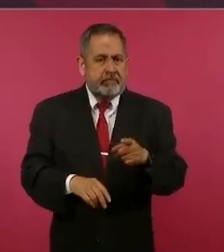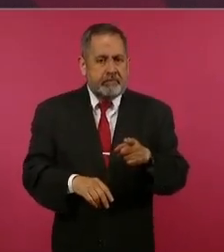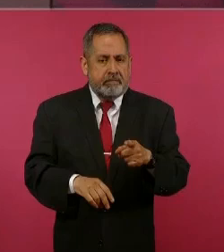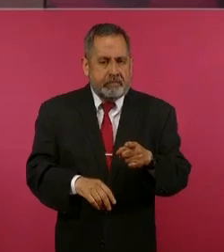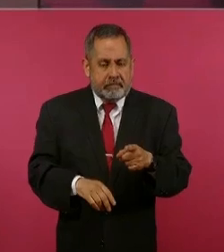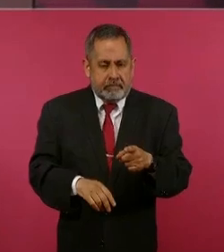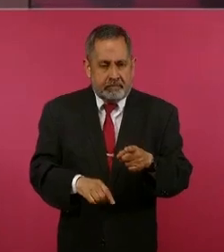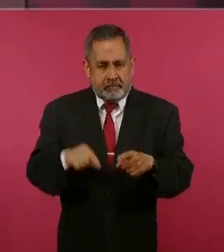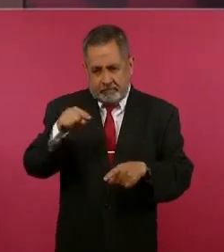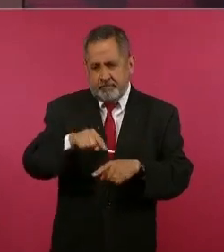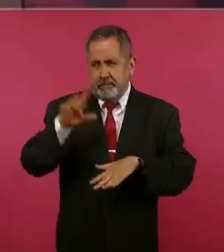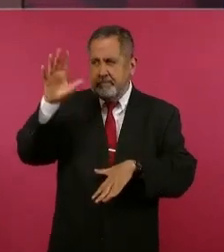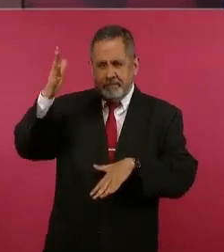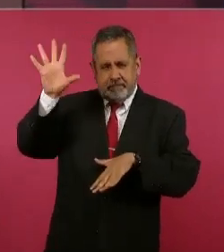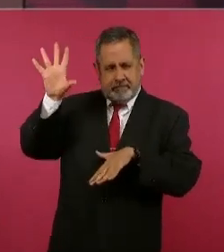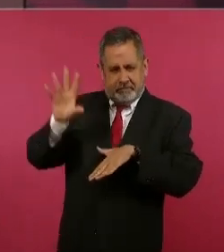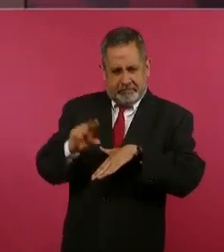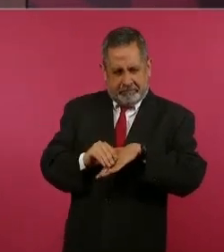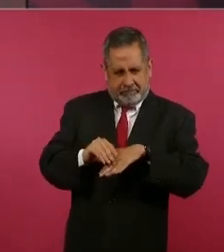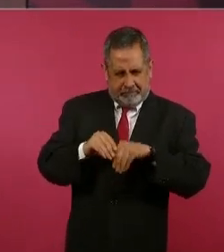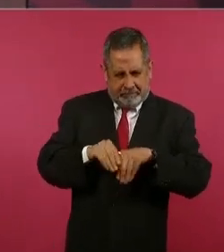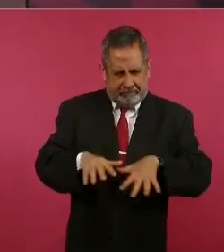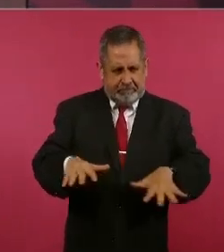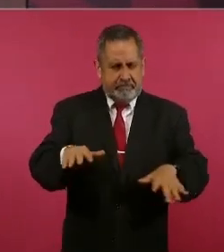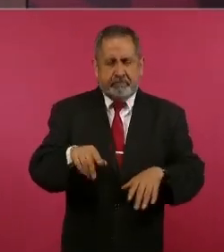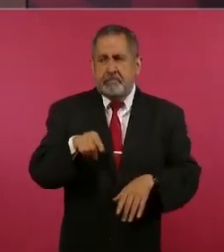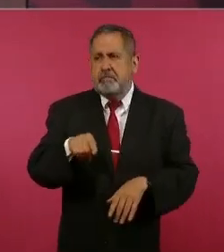esta planta que ya lleva